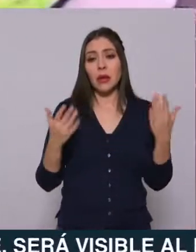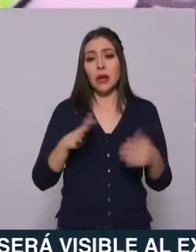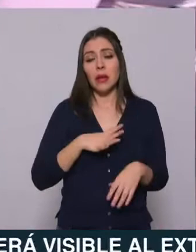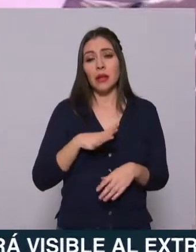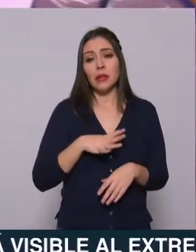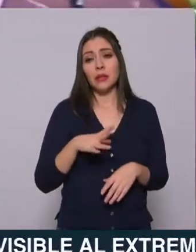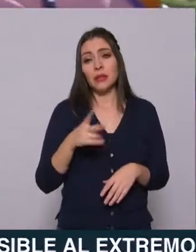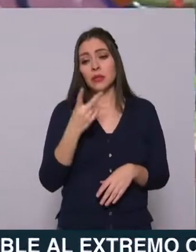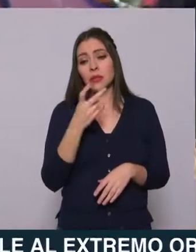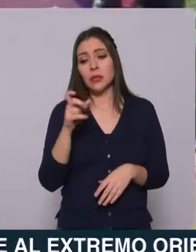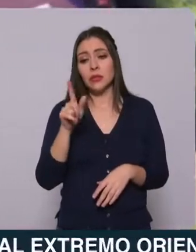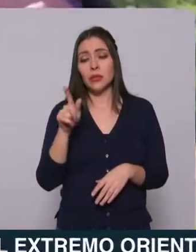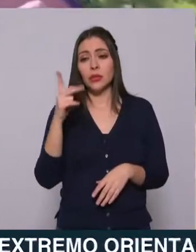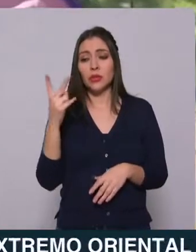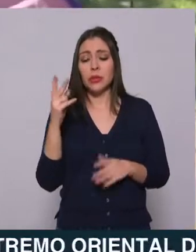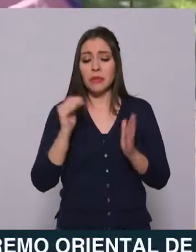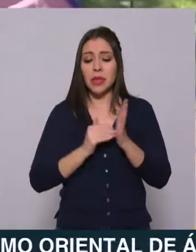millones